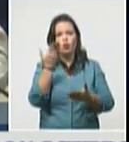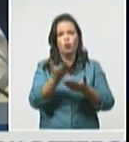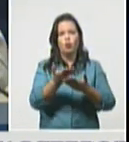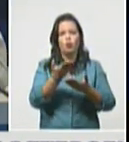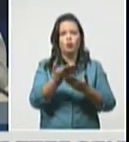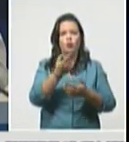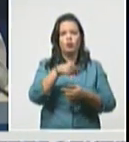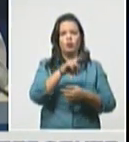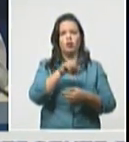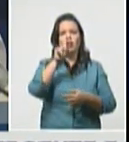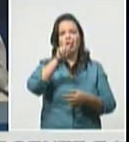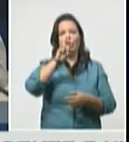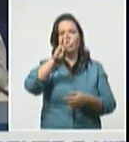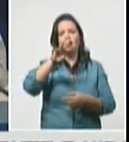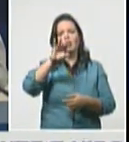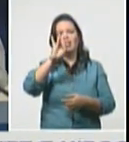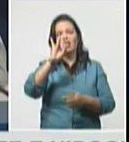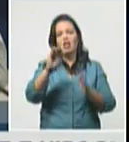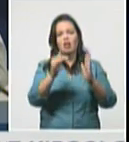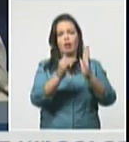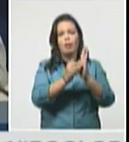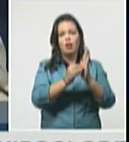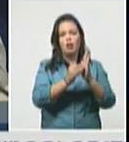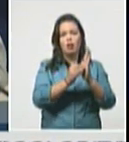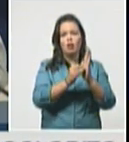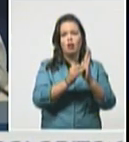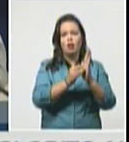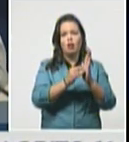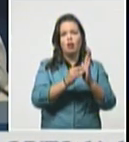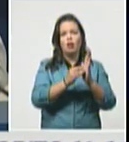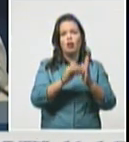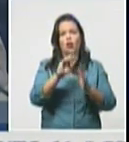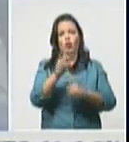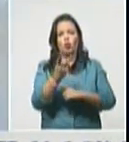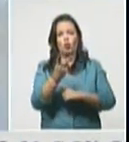137.002 casos y un acumulado de